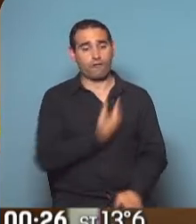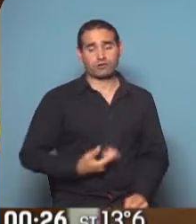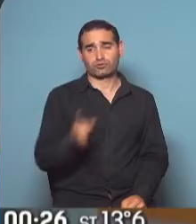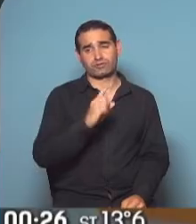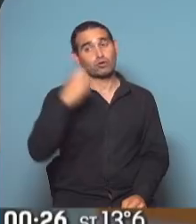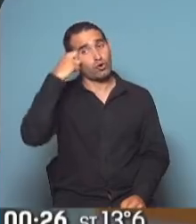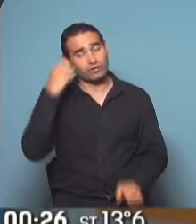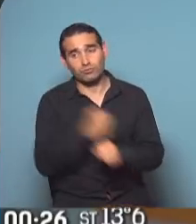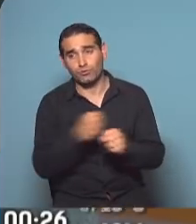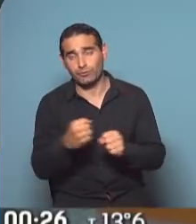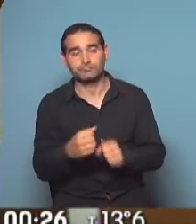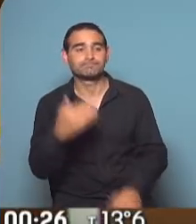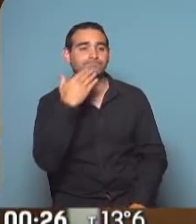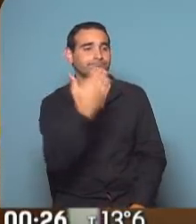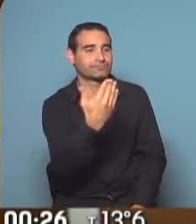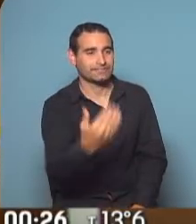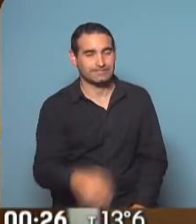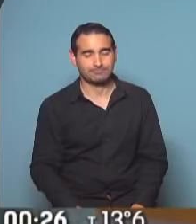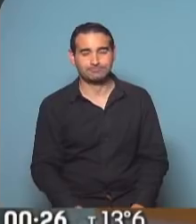en realidad muchísimas gracias gracias